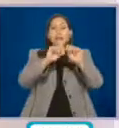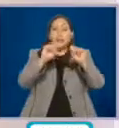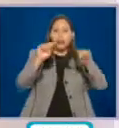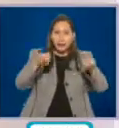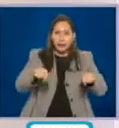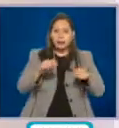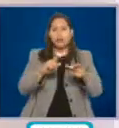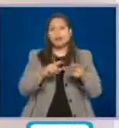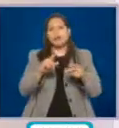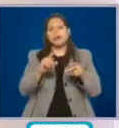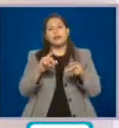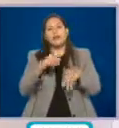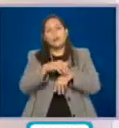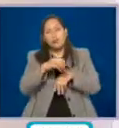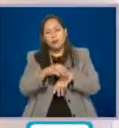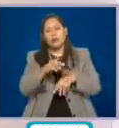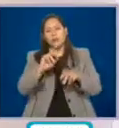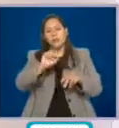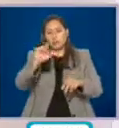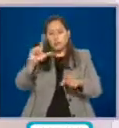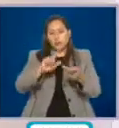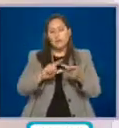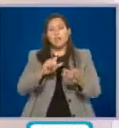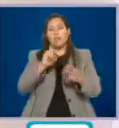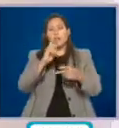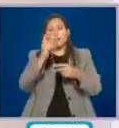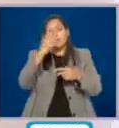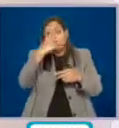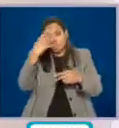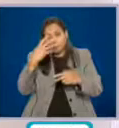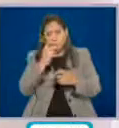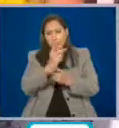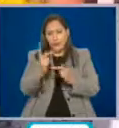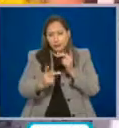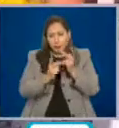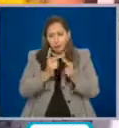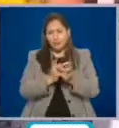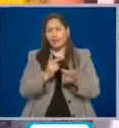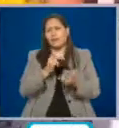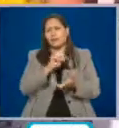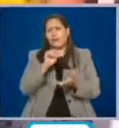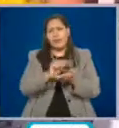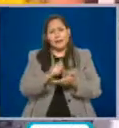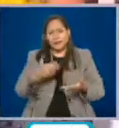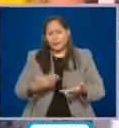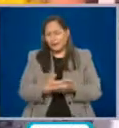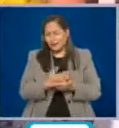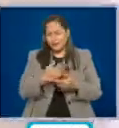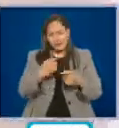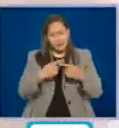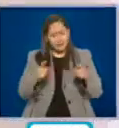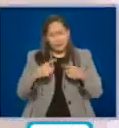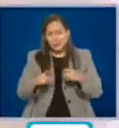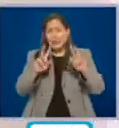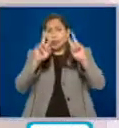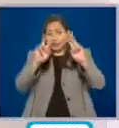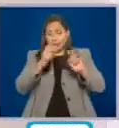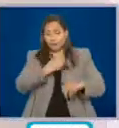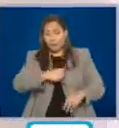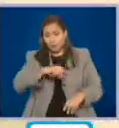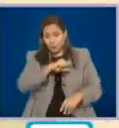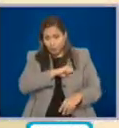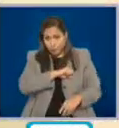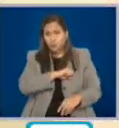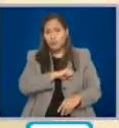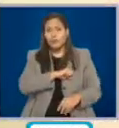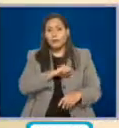un pasaporte, un acta de nacimiento, tus trámites escolares, o sea, revisa temas de salud, ¿no? En los